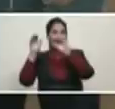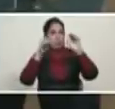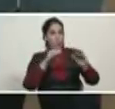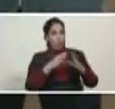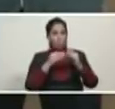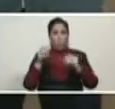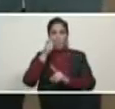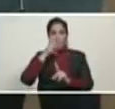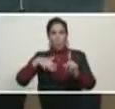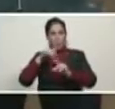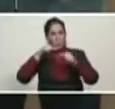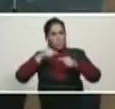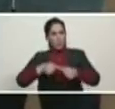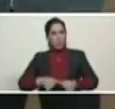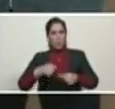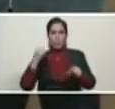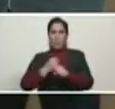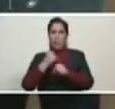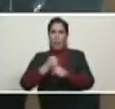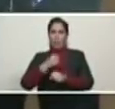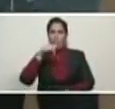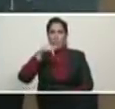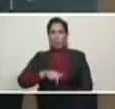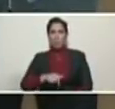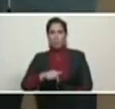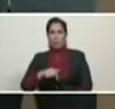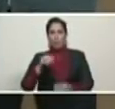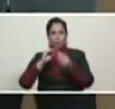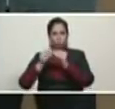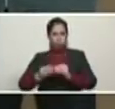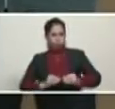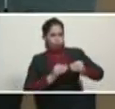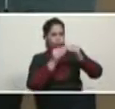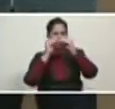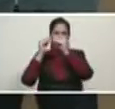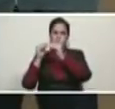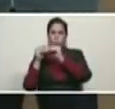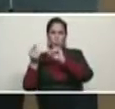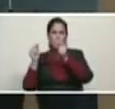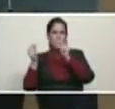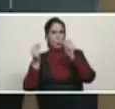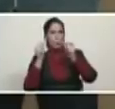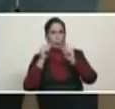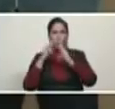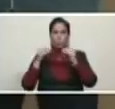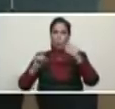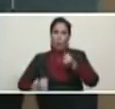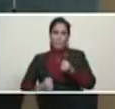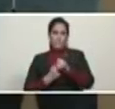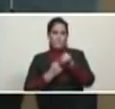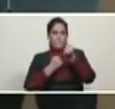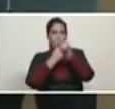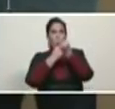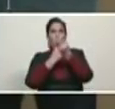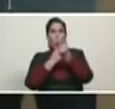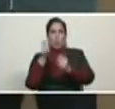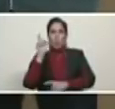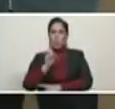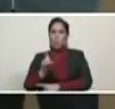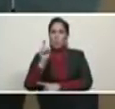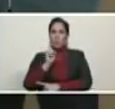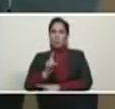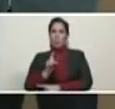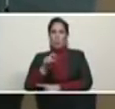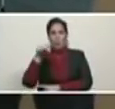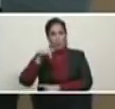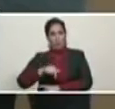aquí trabajando un rato más para precisar detalles y para darle todo el respaldo, todo el apoyo necesario a